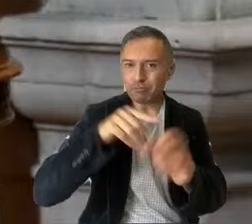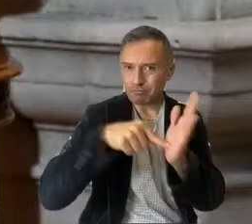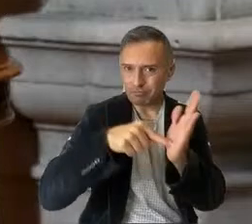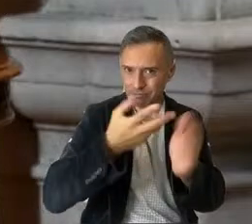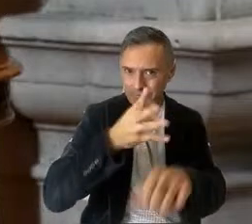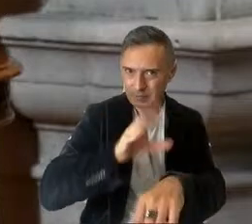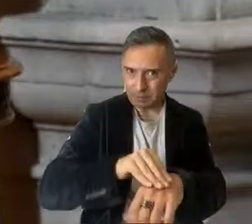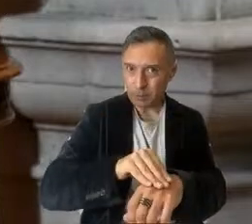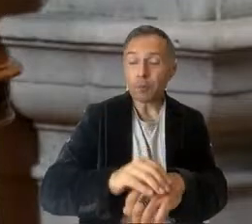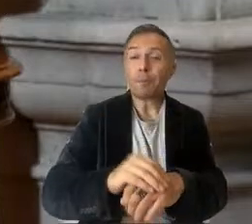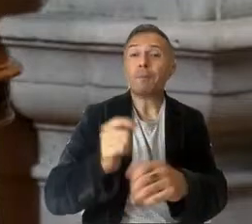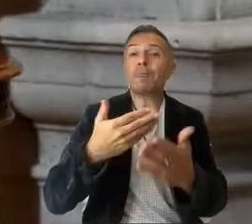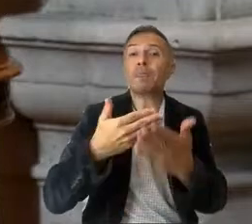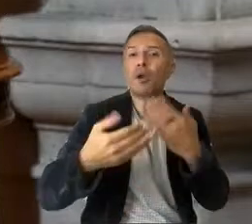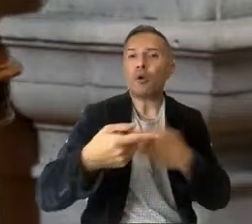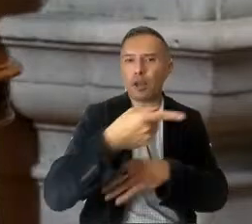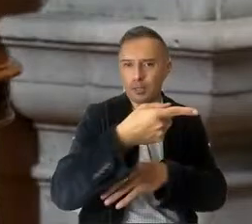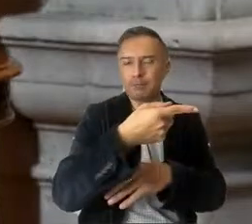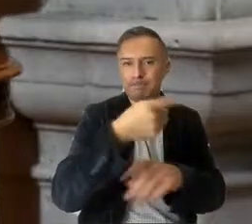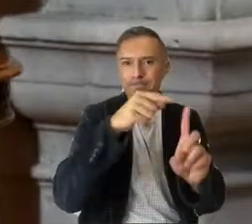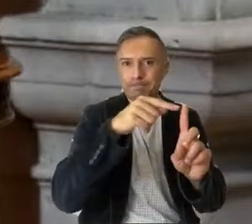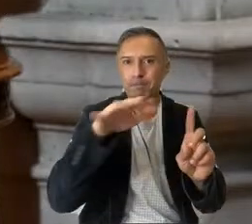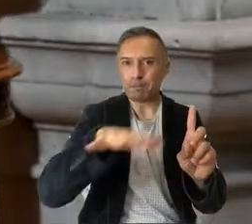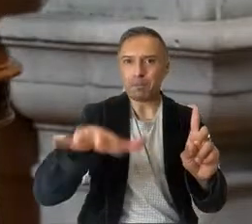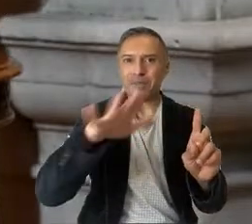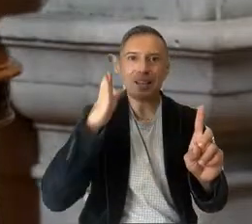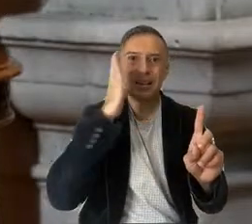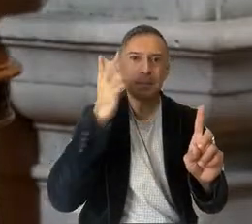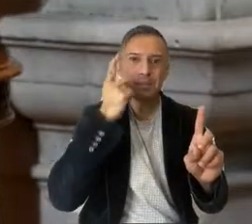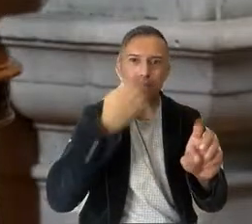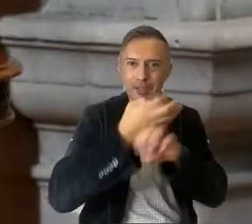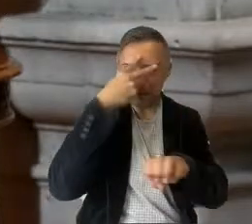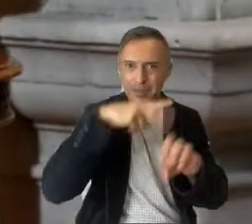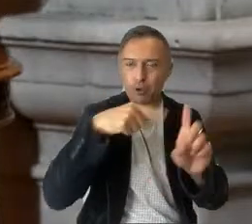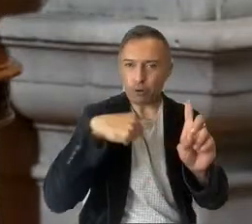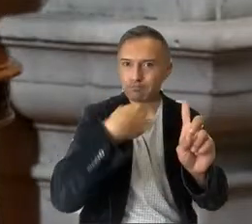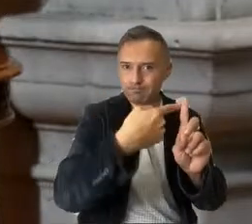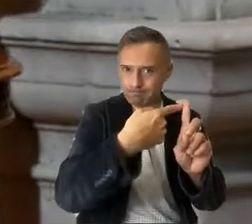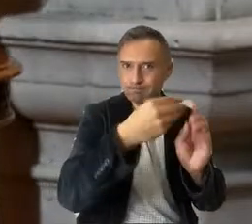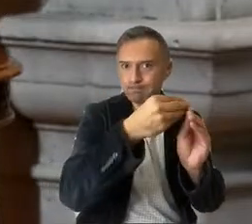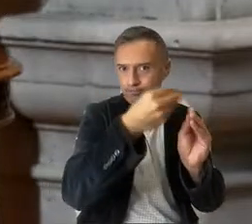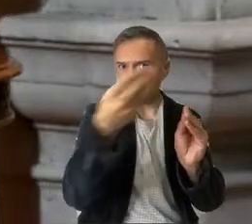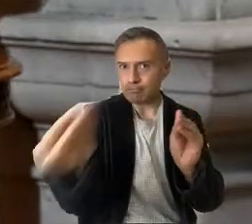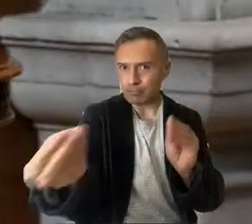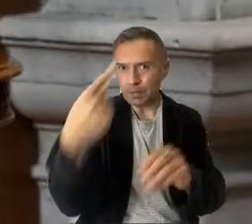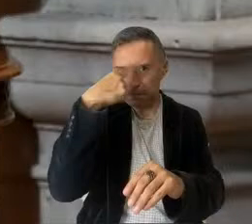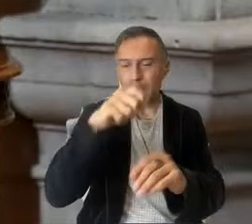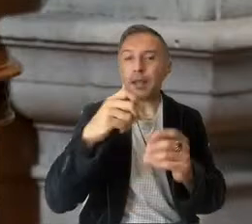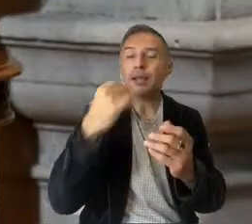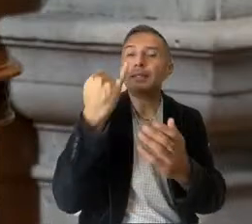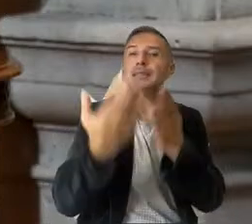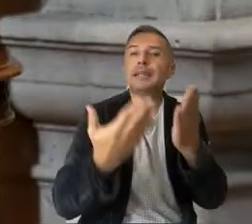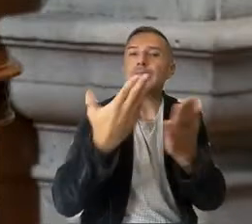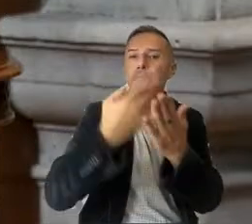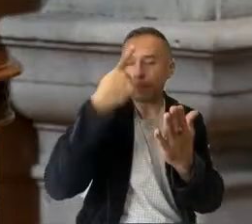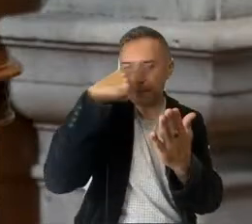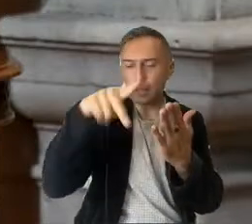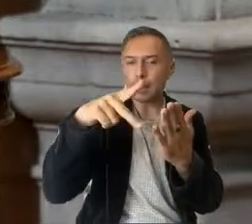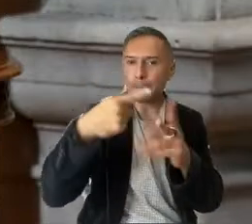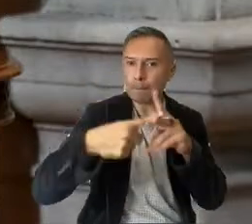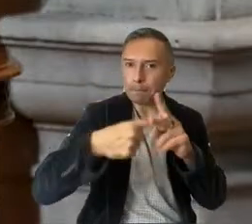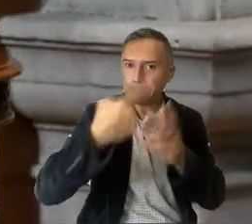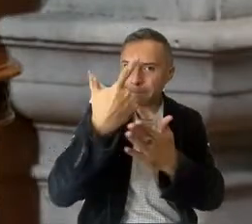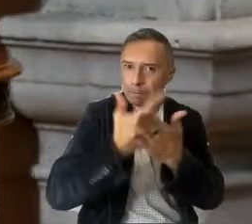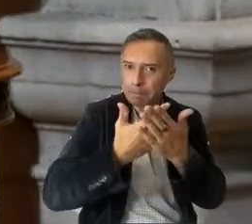me permito enviar a su consideración de la Honorable Legislatura Local la presente iniciativa de decreto de presupuesto de egresos